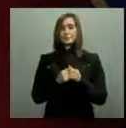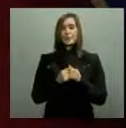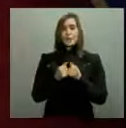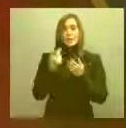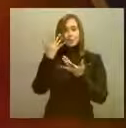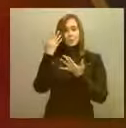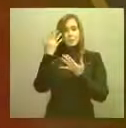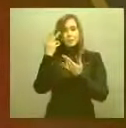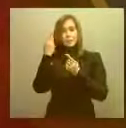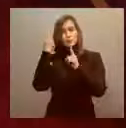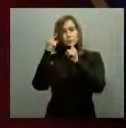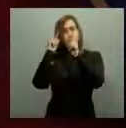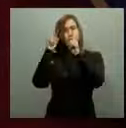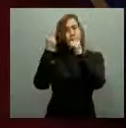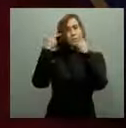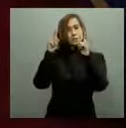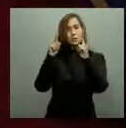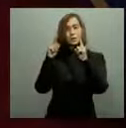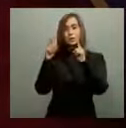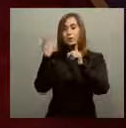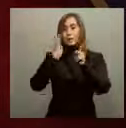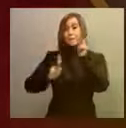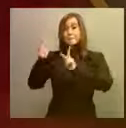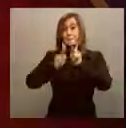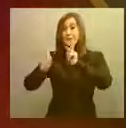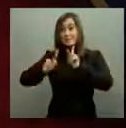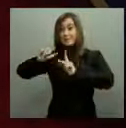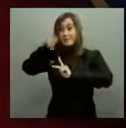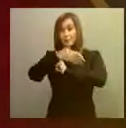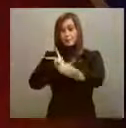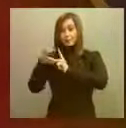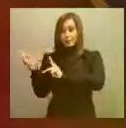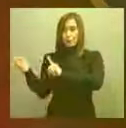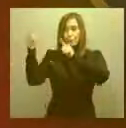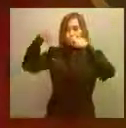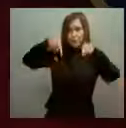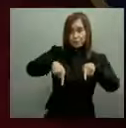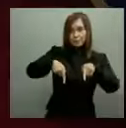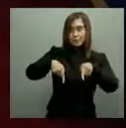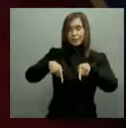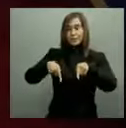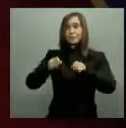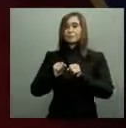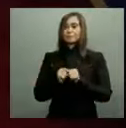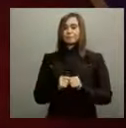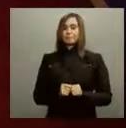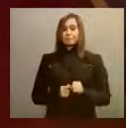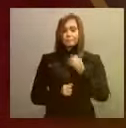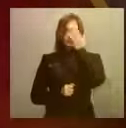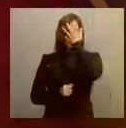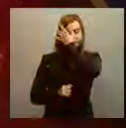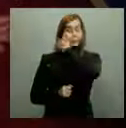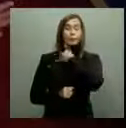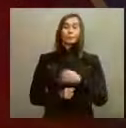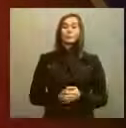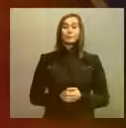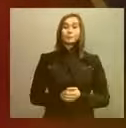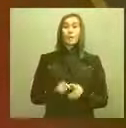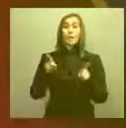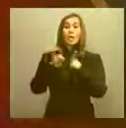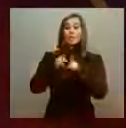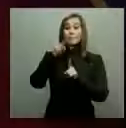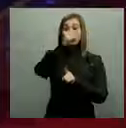un récord histórico de visitantes con la importante creación de puestos de trabajo que eso implica. El sector de